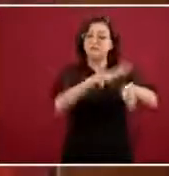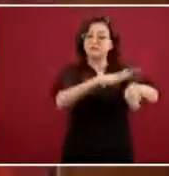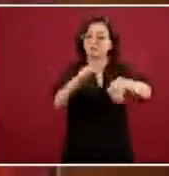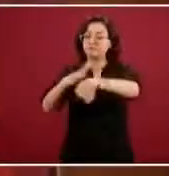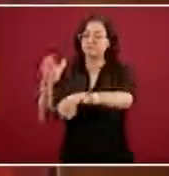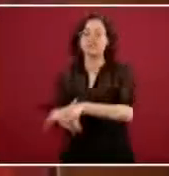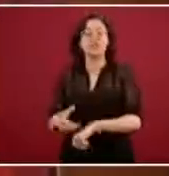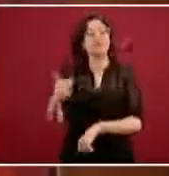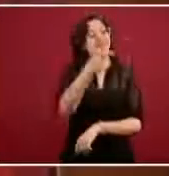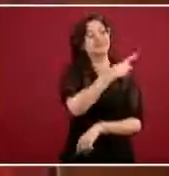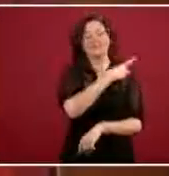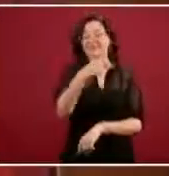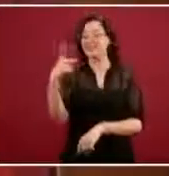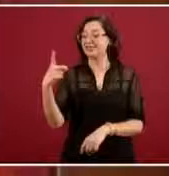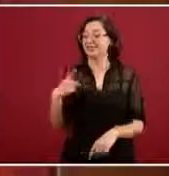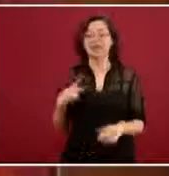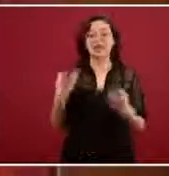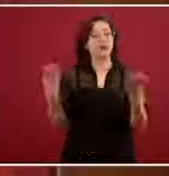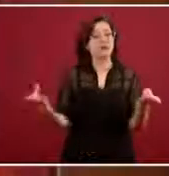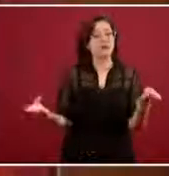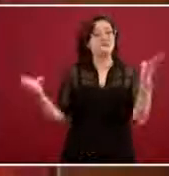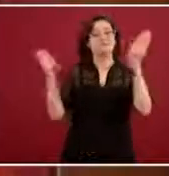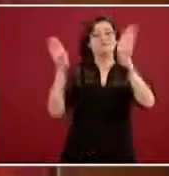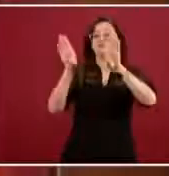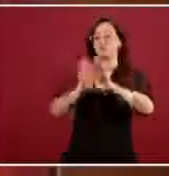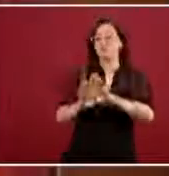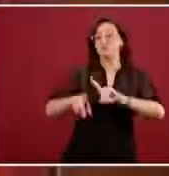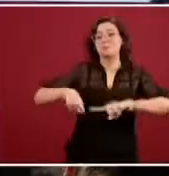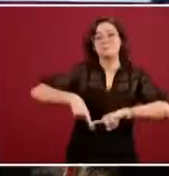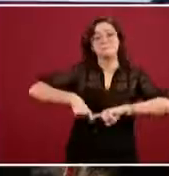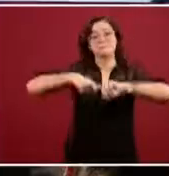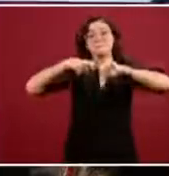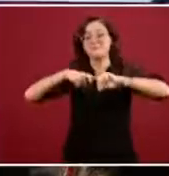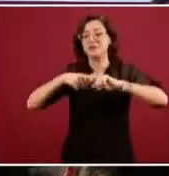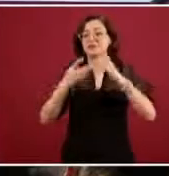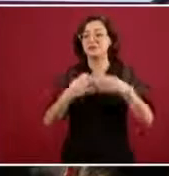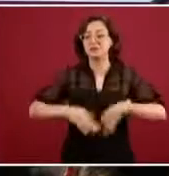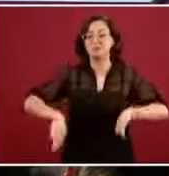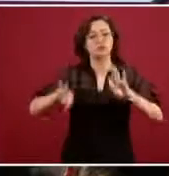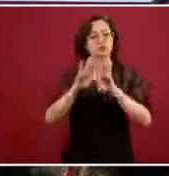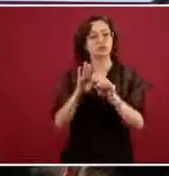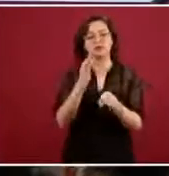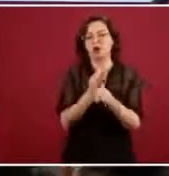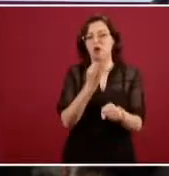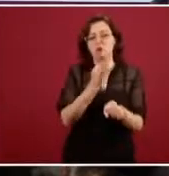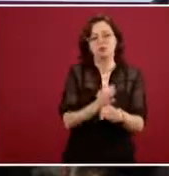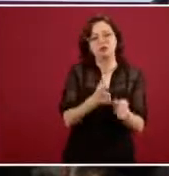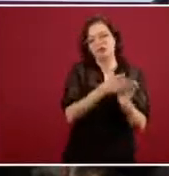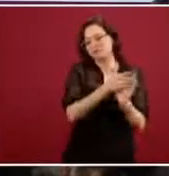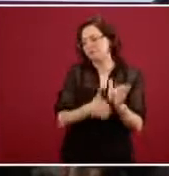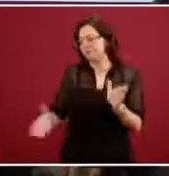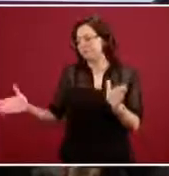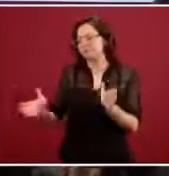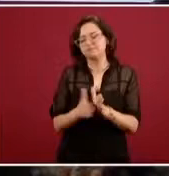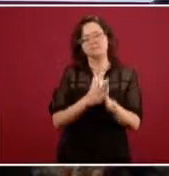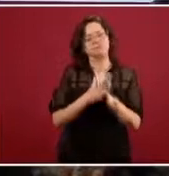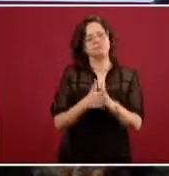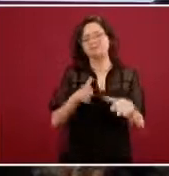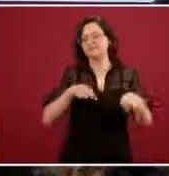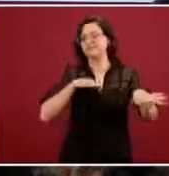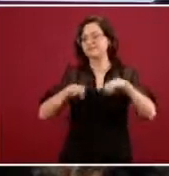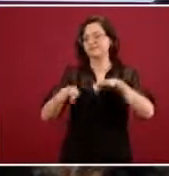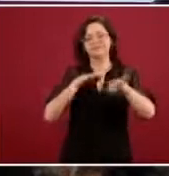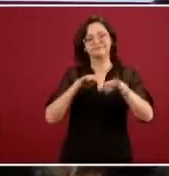en que es una necesidad importante el suspender las actividades no esenciales, y